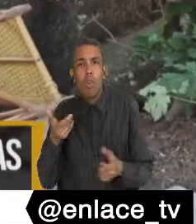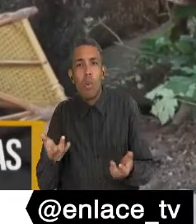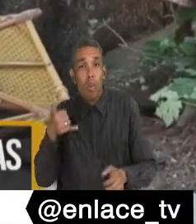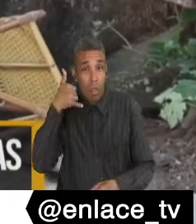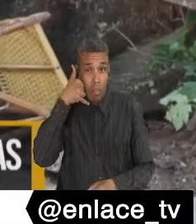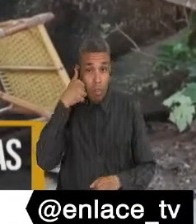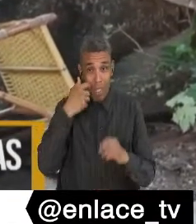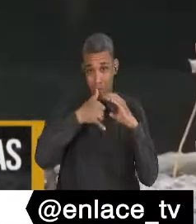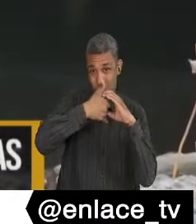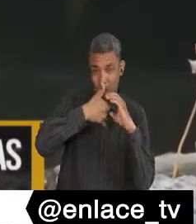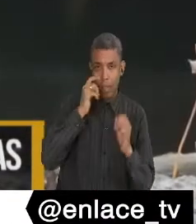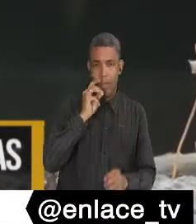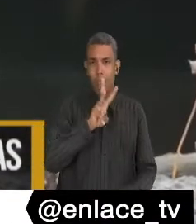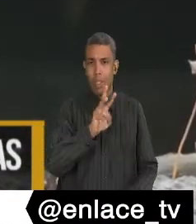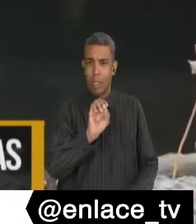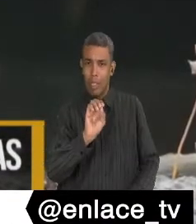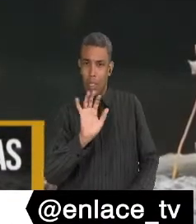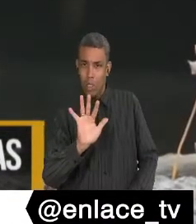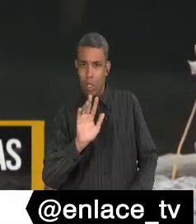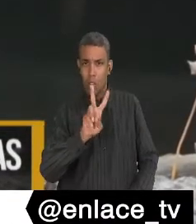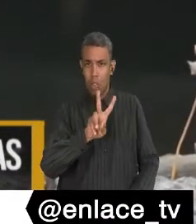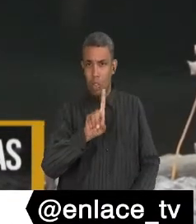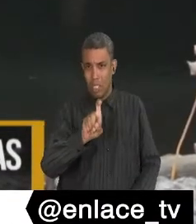el WhatsApp